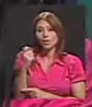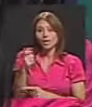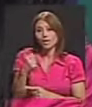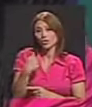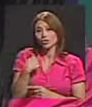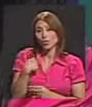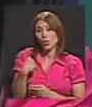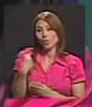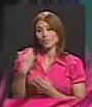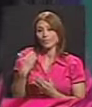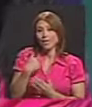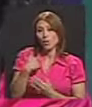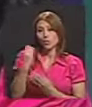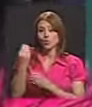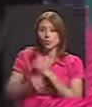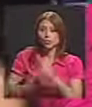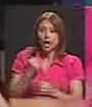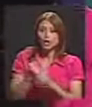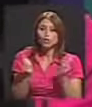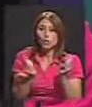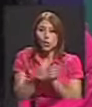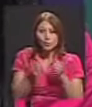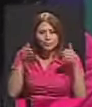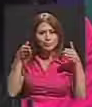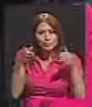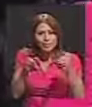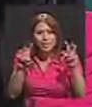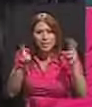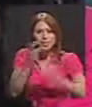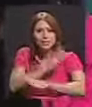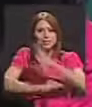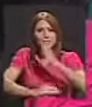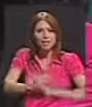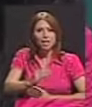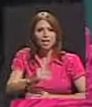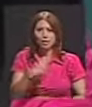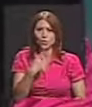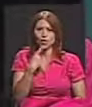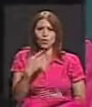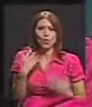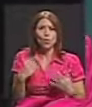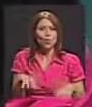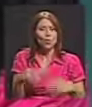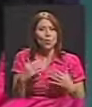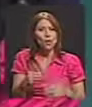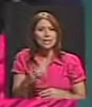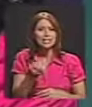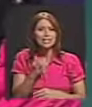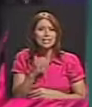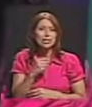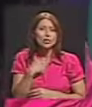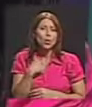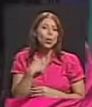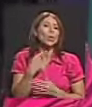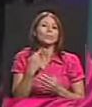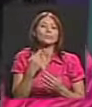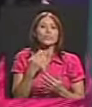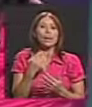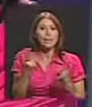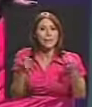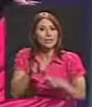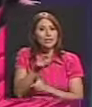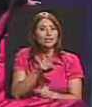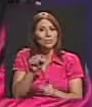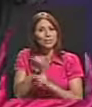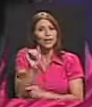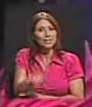años cubriendo lo que es discapacidad acercándome allá si yo digo dios si llegara a mi casa verá como lo asumiría jacqueline solana